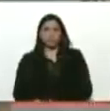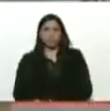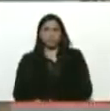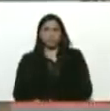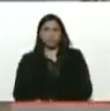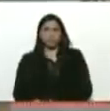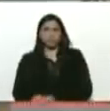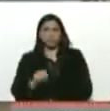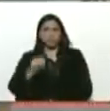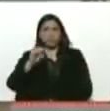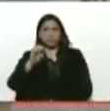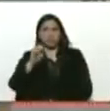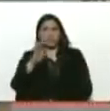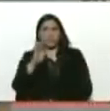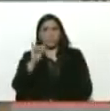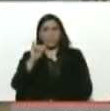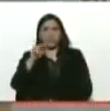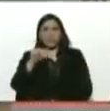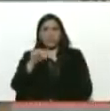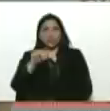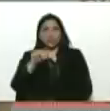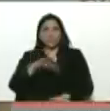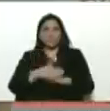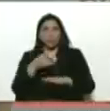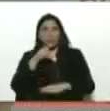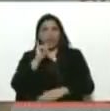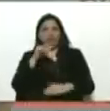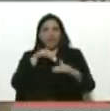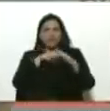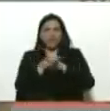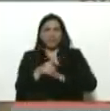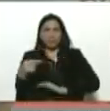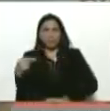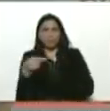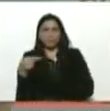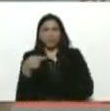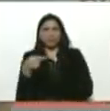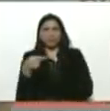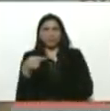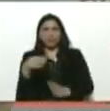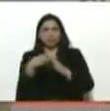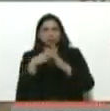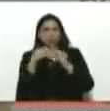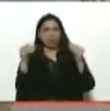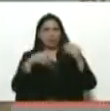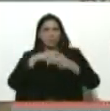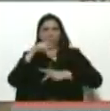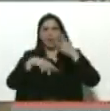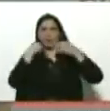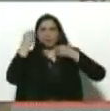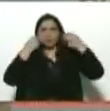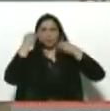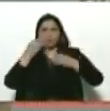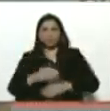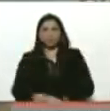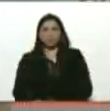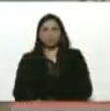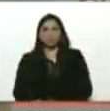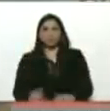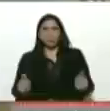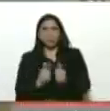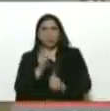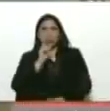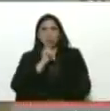del SEBIN. Porque ahí están en ese pendrive todos los planes. Con